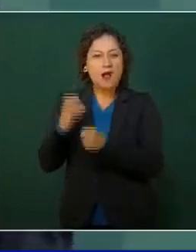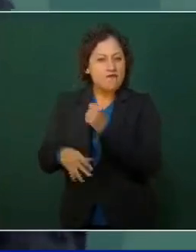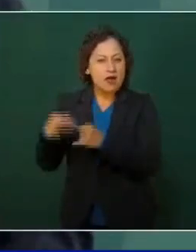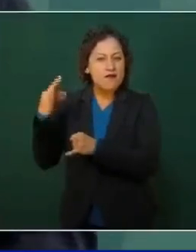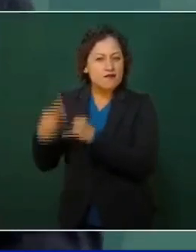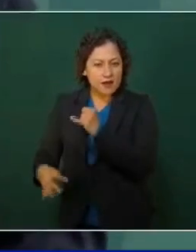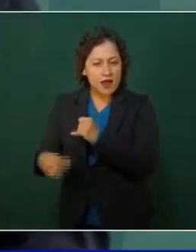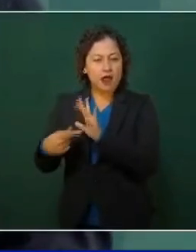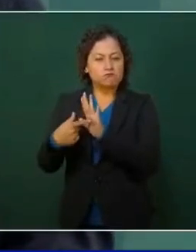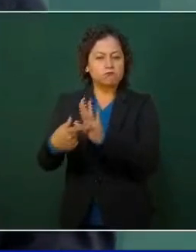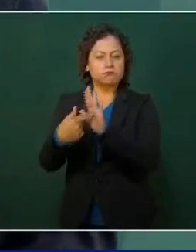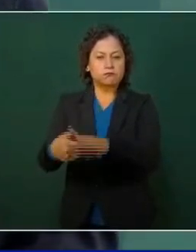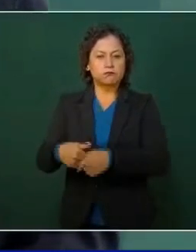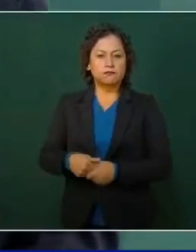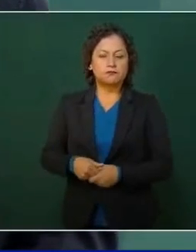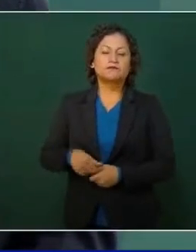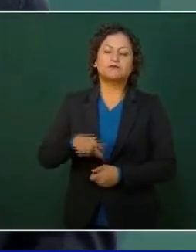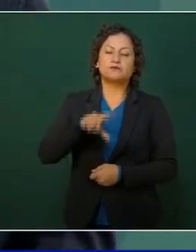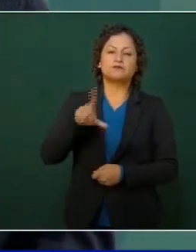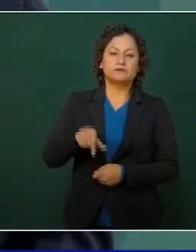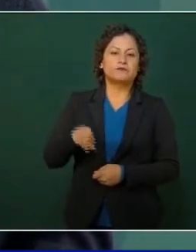Y ya dio a conocer